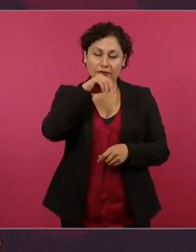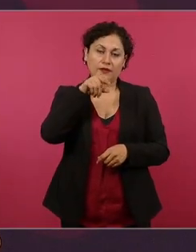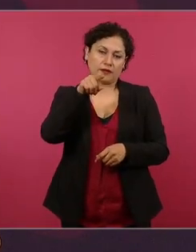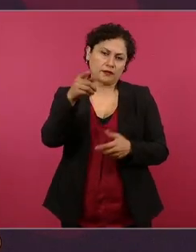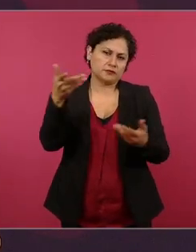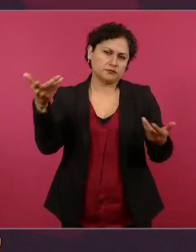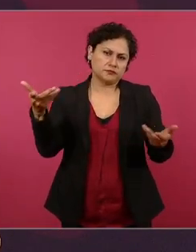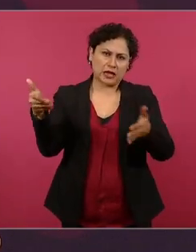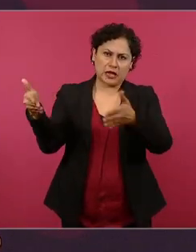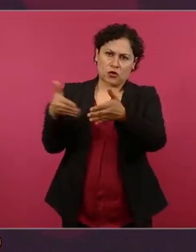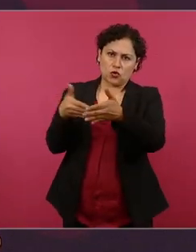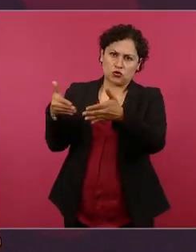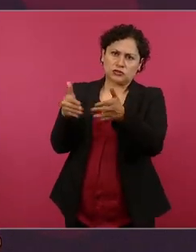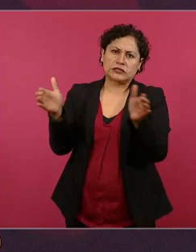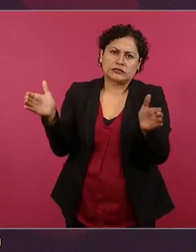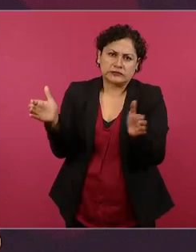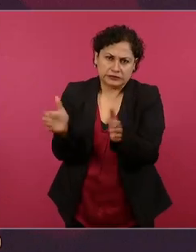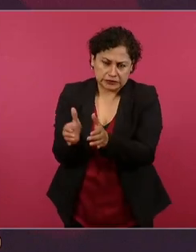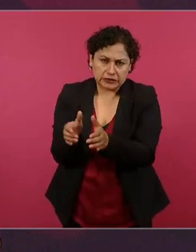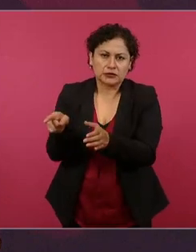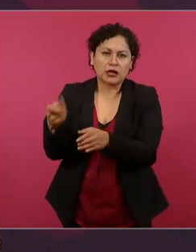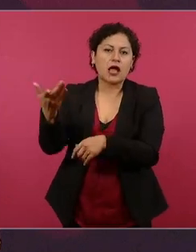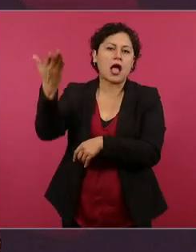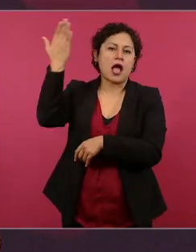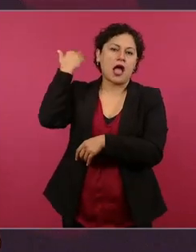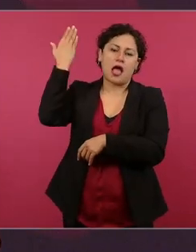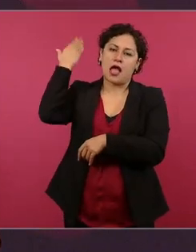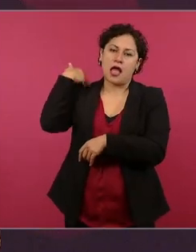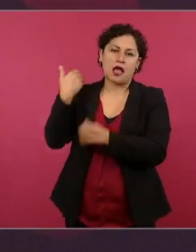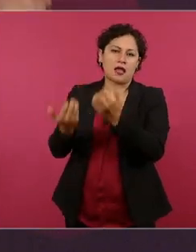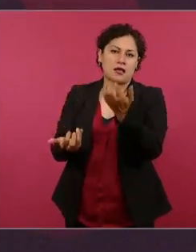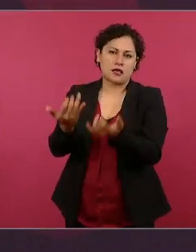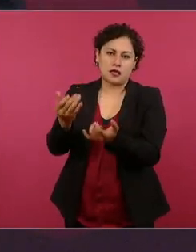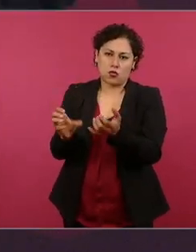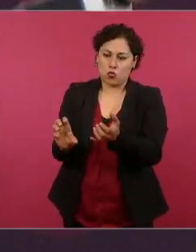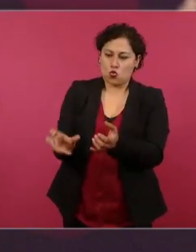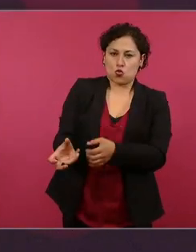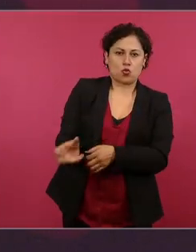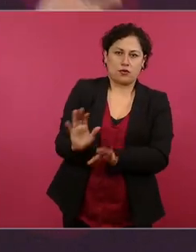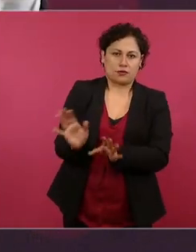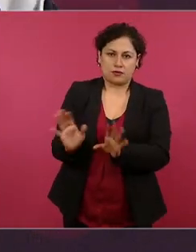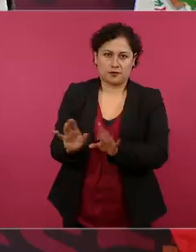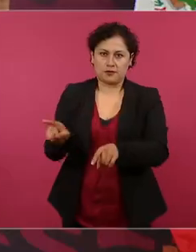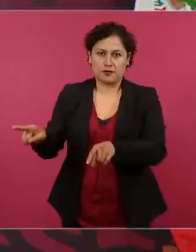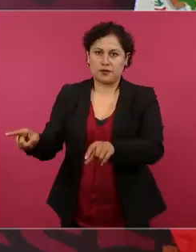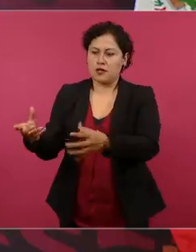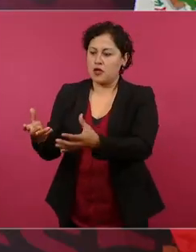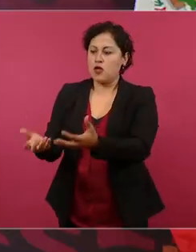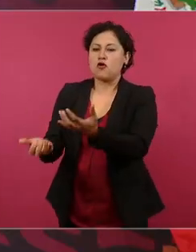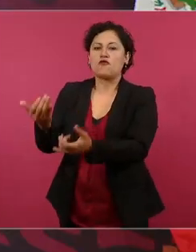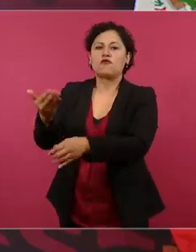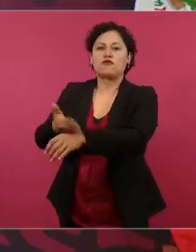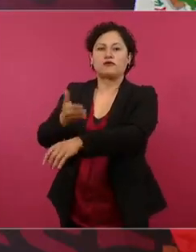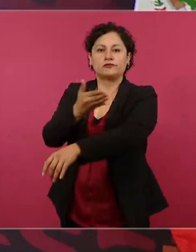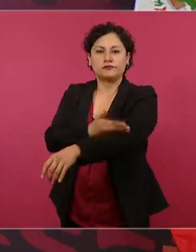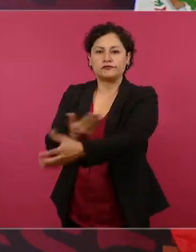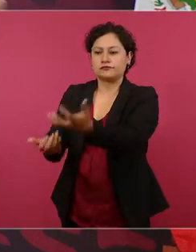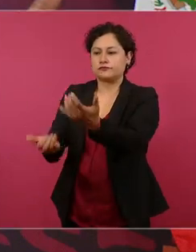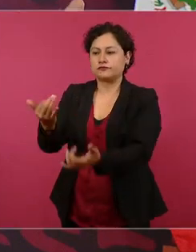no habían estufas, sino fogones. Y mira, las ollas están llenas de comida,